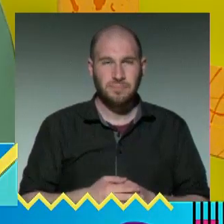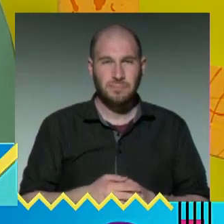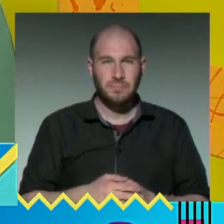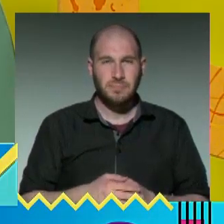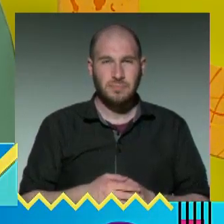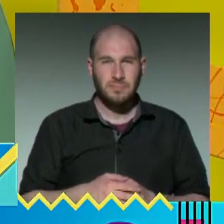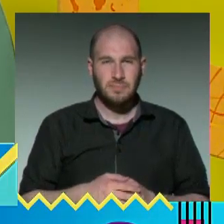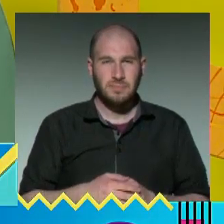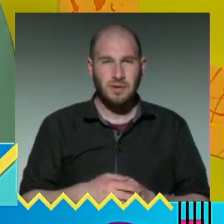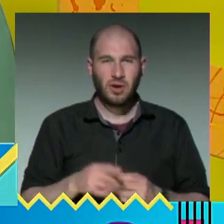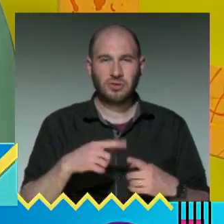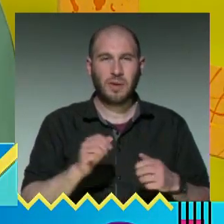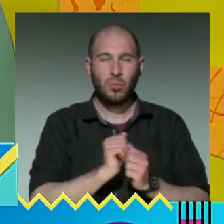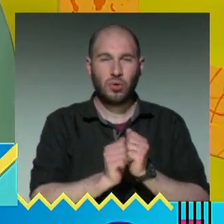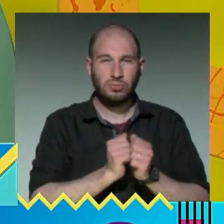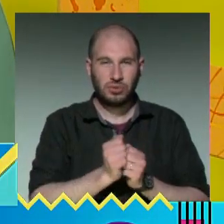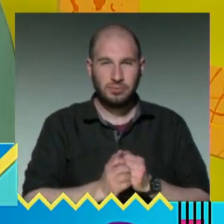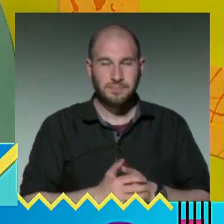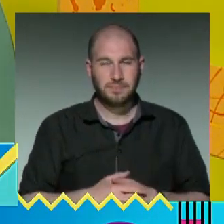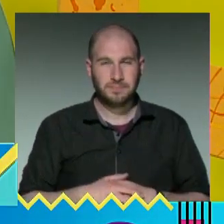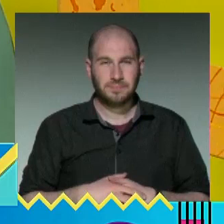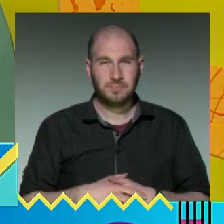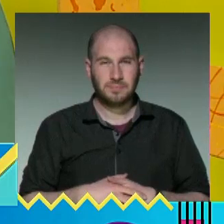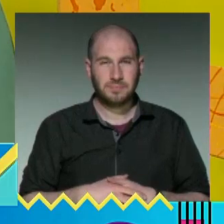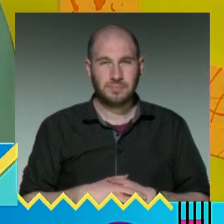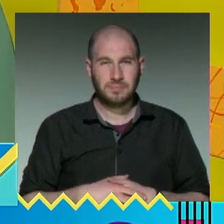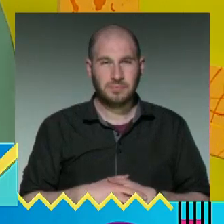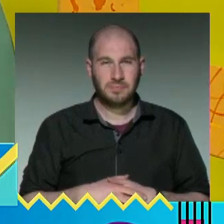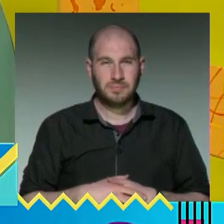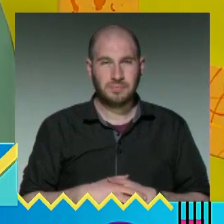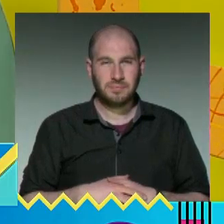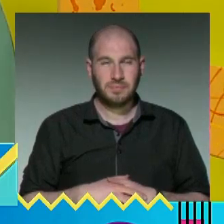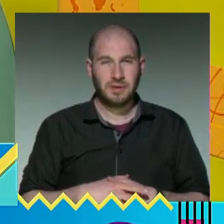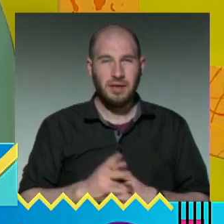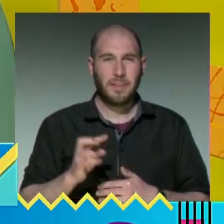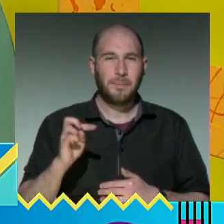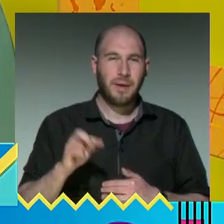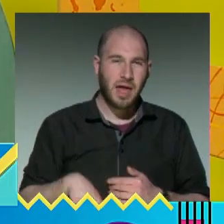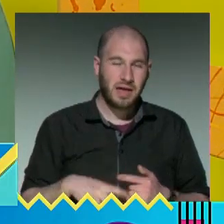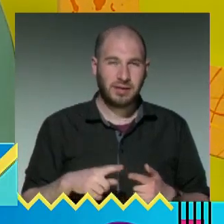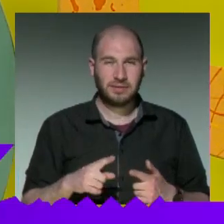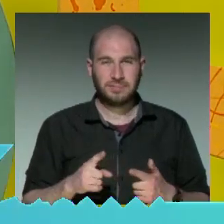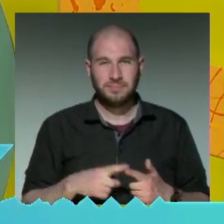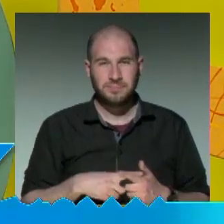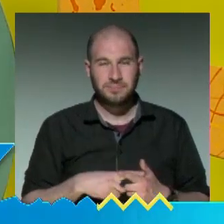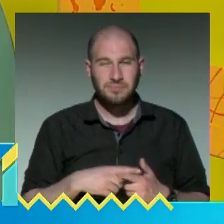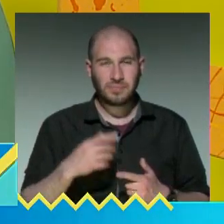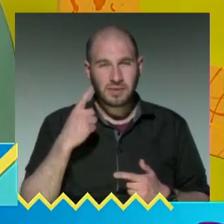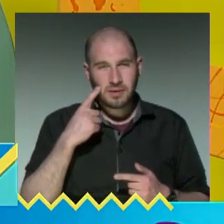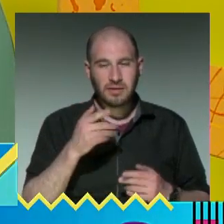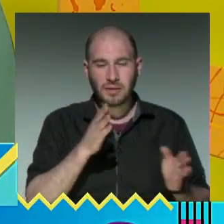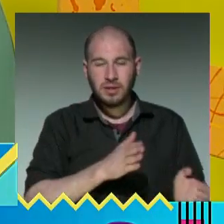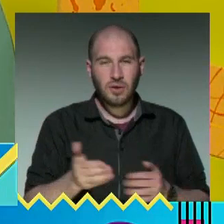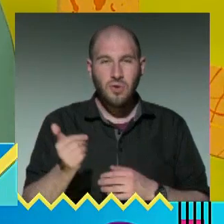lo productivo. Entonces, desde los planes, desde cuándo son los